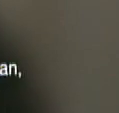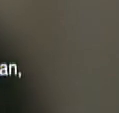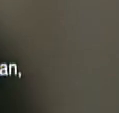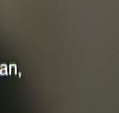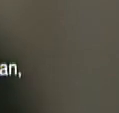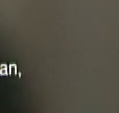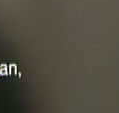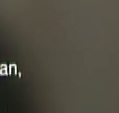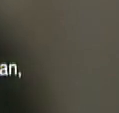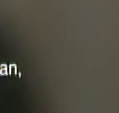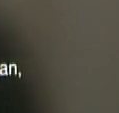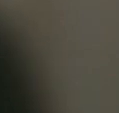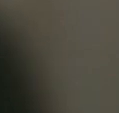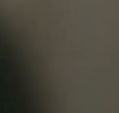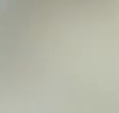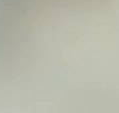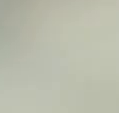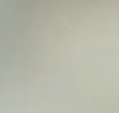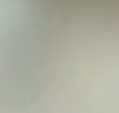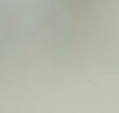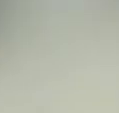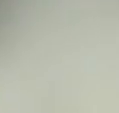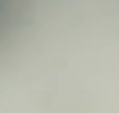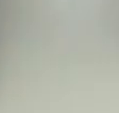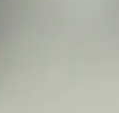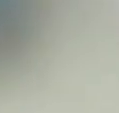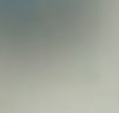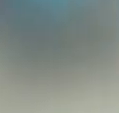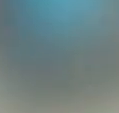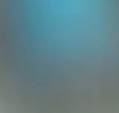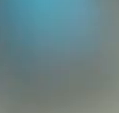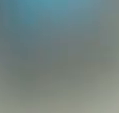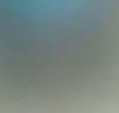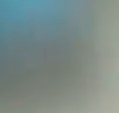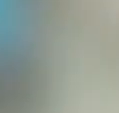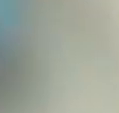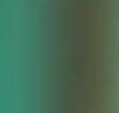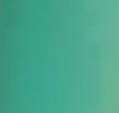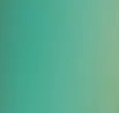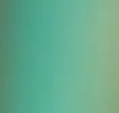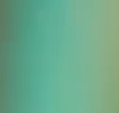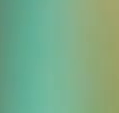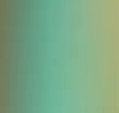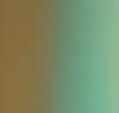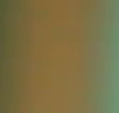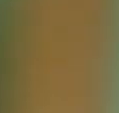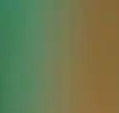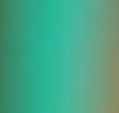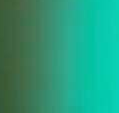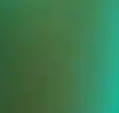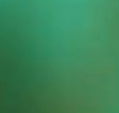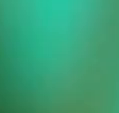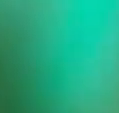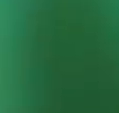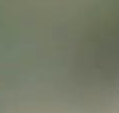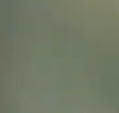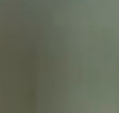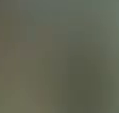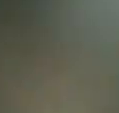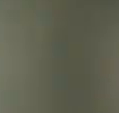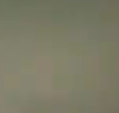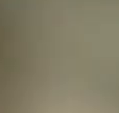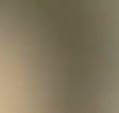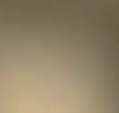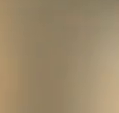que ellos traigan, pues a ese son vamos a bailar. En el campamento, además de las minas artesanales, también se consiguieron laboratorios de